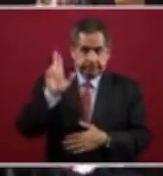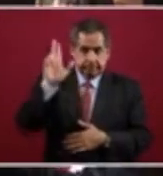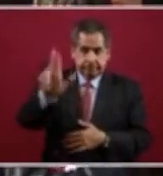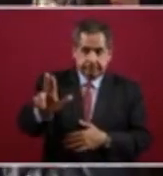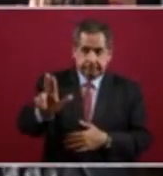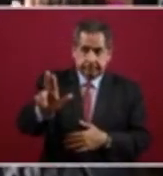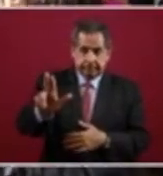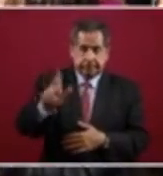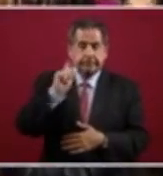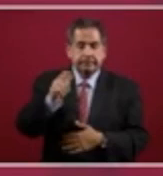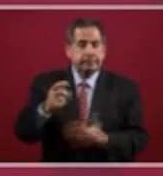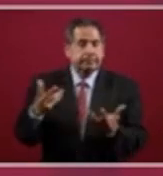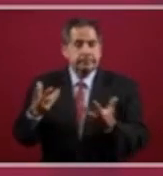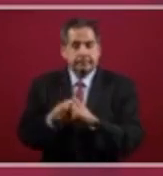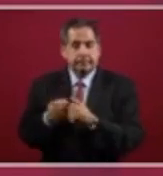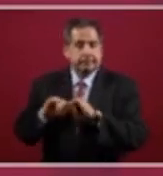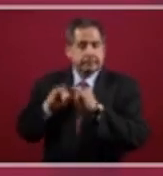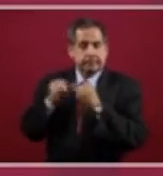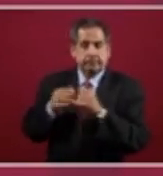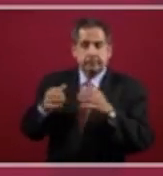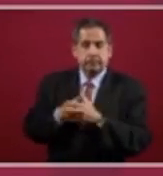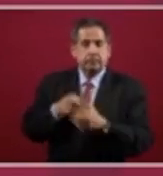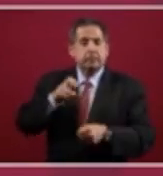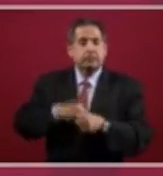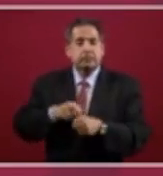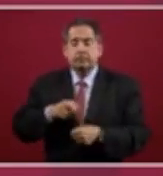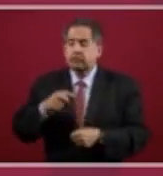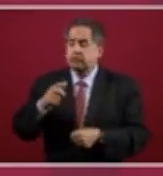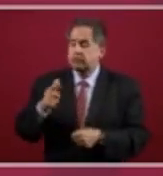se reunirán en Guaymas,